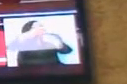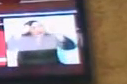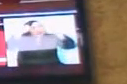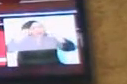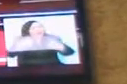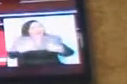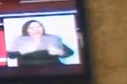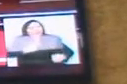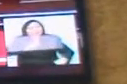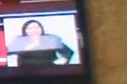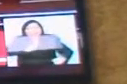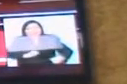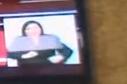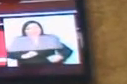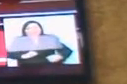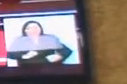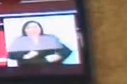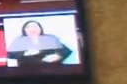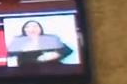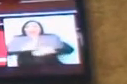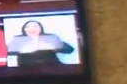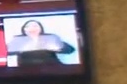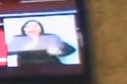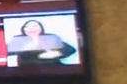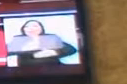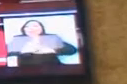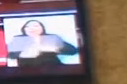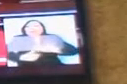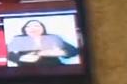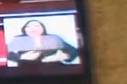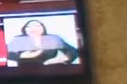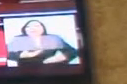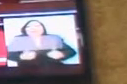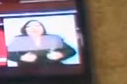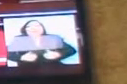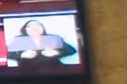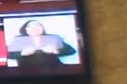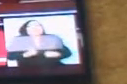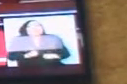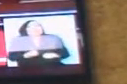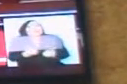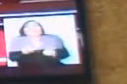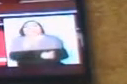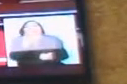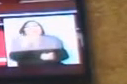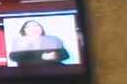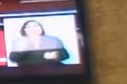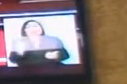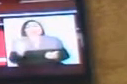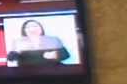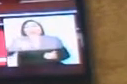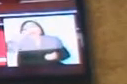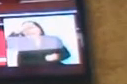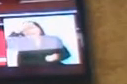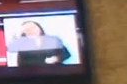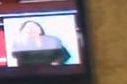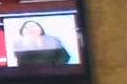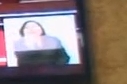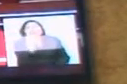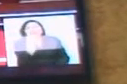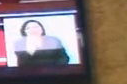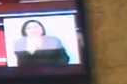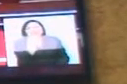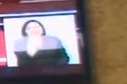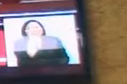que nuestros hijos y los hijos de nuestros hijos vivan en un país mejor. El Perú está primero.